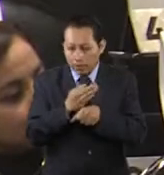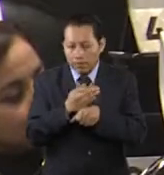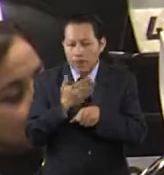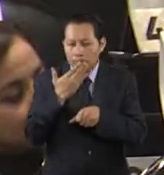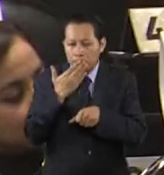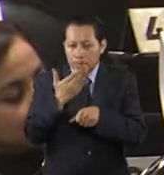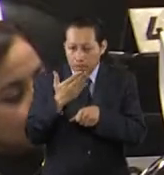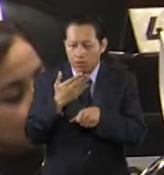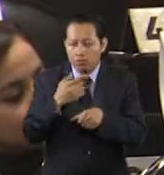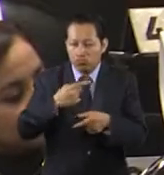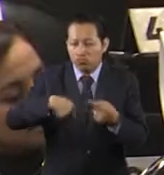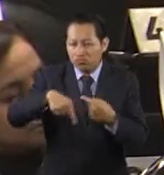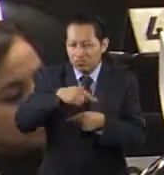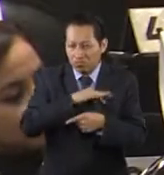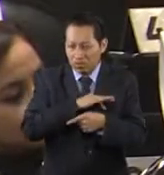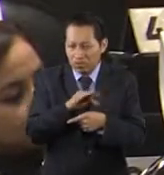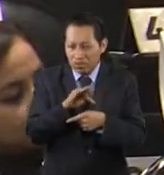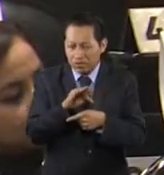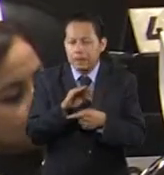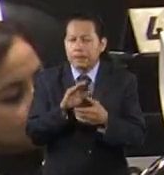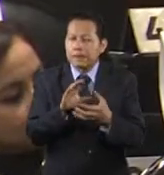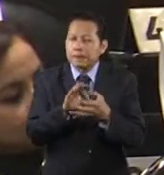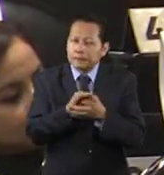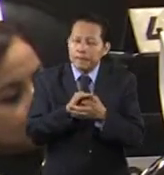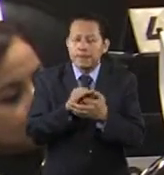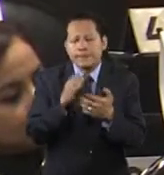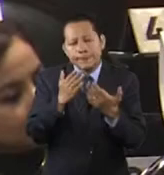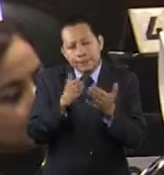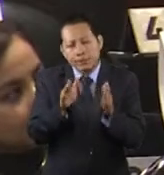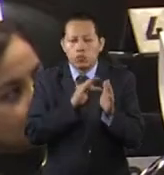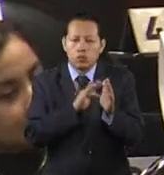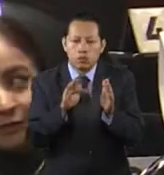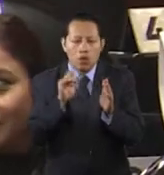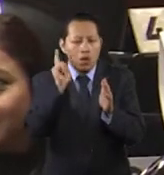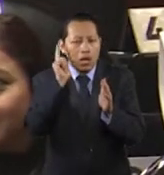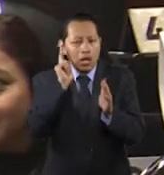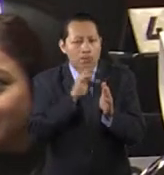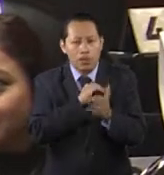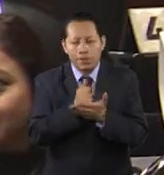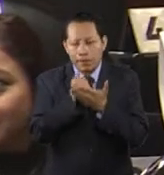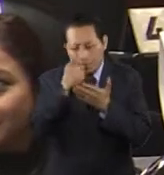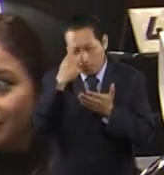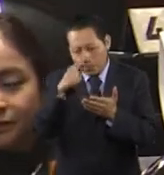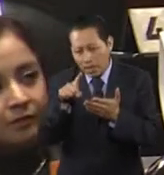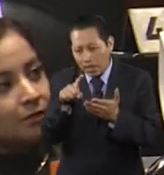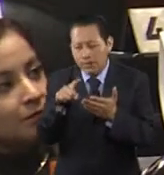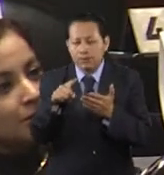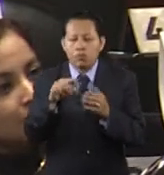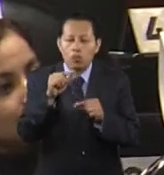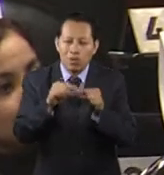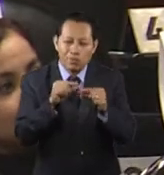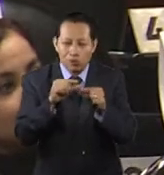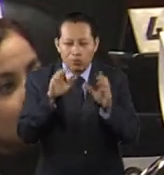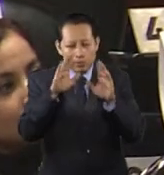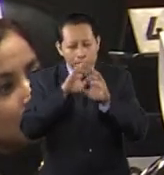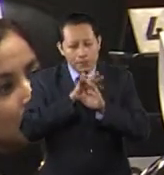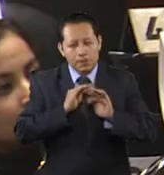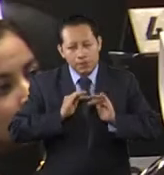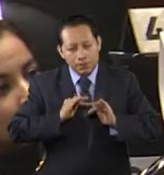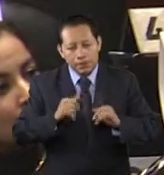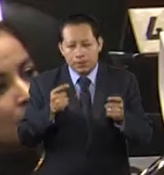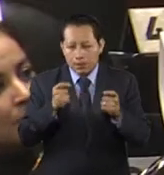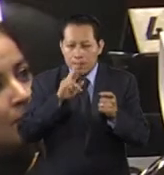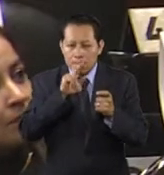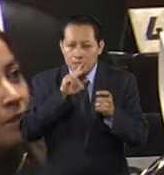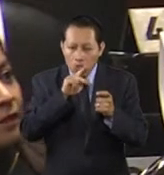ronda, quizá un poco sui generis, pero que esperemos ayude a destensar los ánimos y a moderar mejor